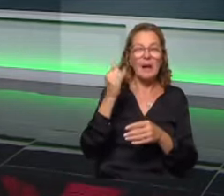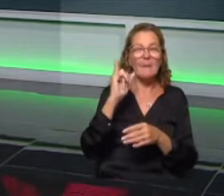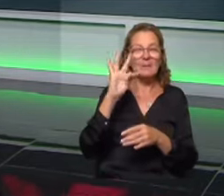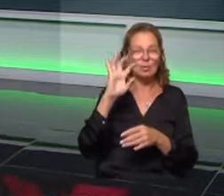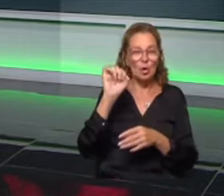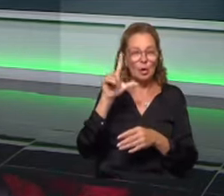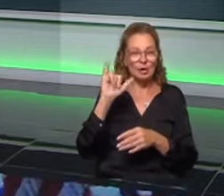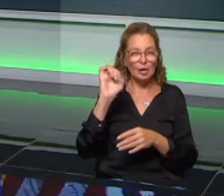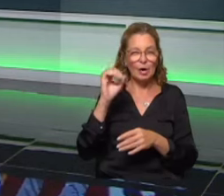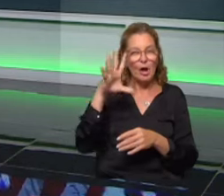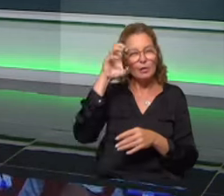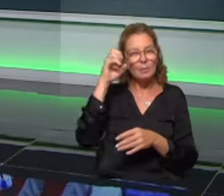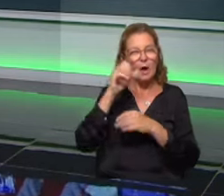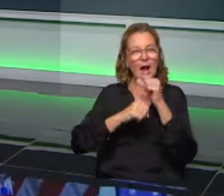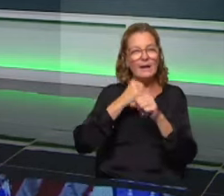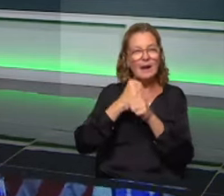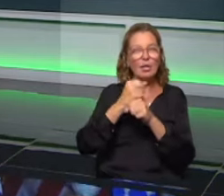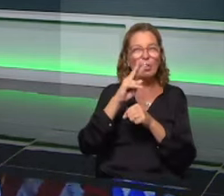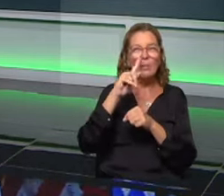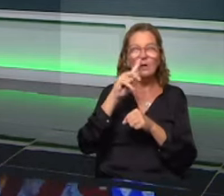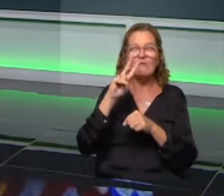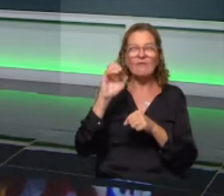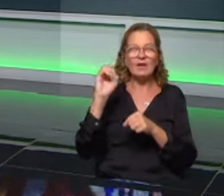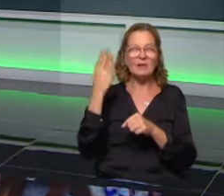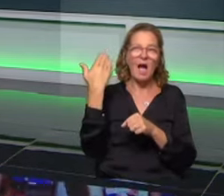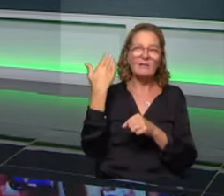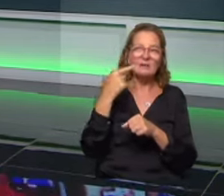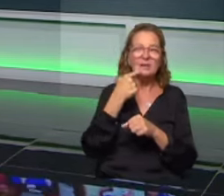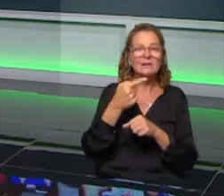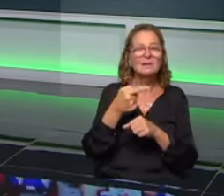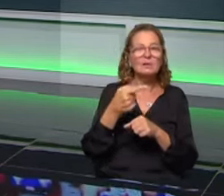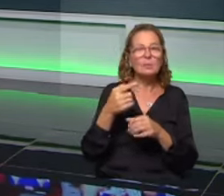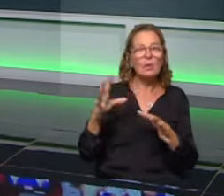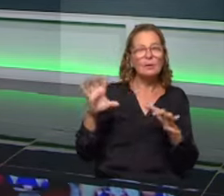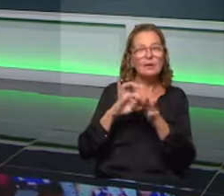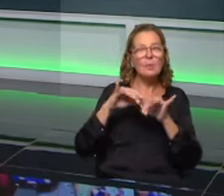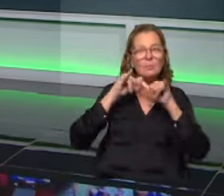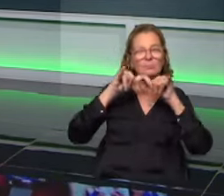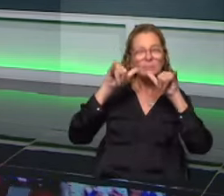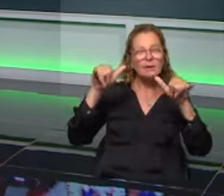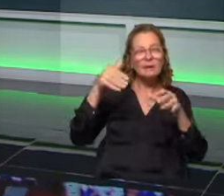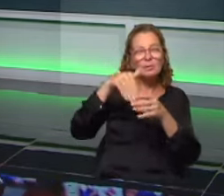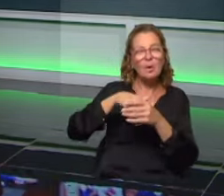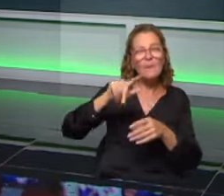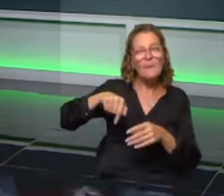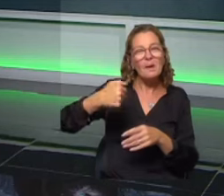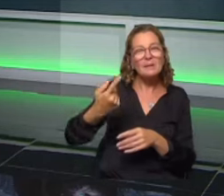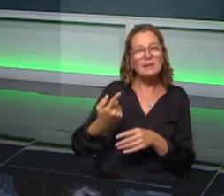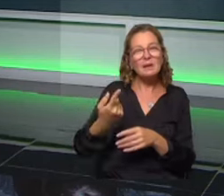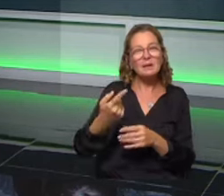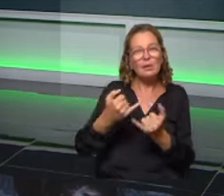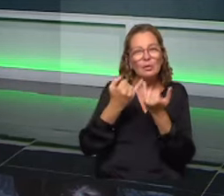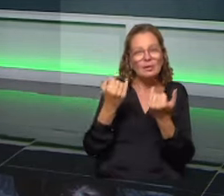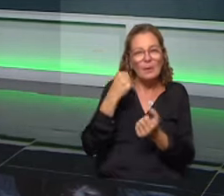recordemos, en el año 2020. Esto está relacionado directamente con una campaña electoral que mañana va a tener una de sus